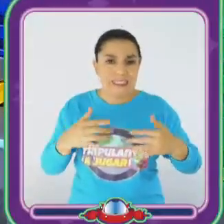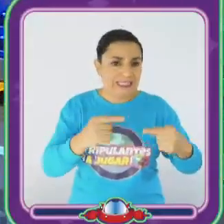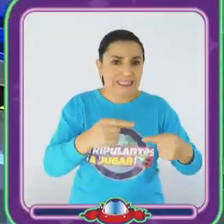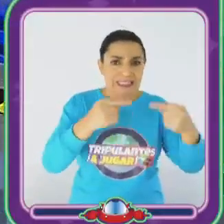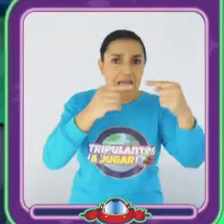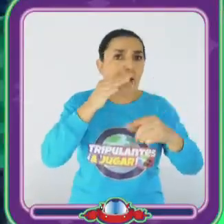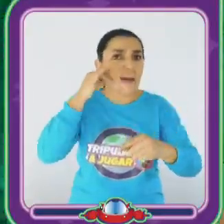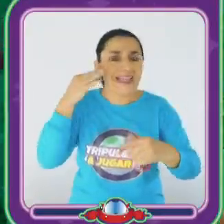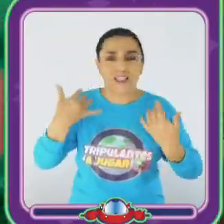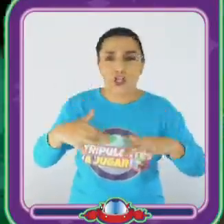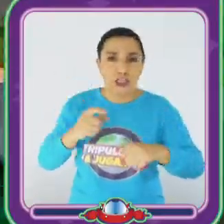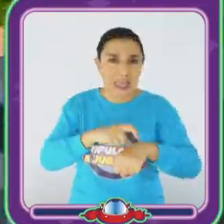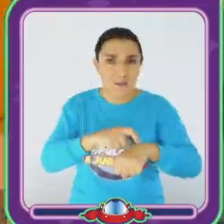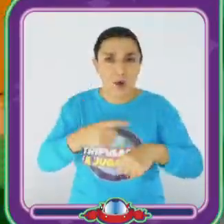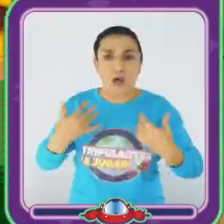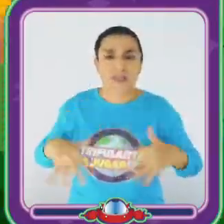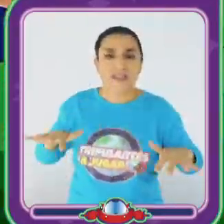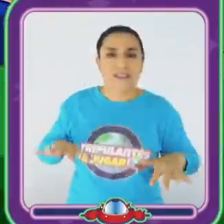¡Estamos pasando al amarillo!